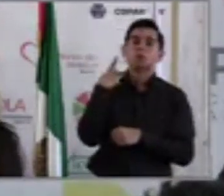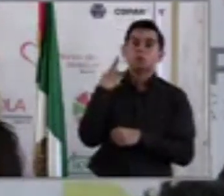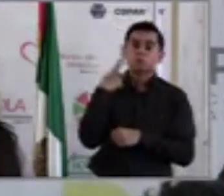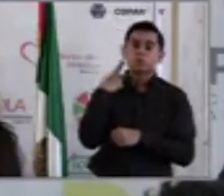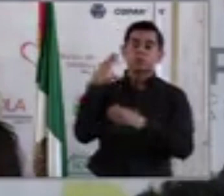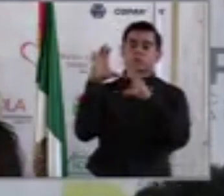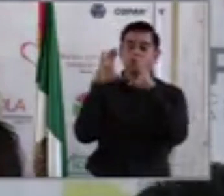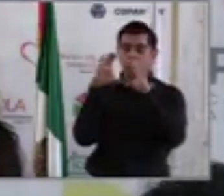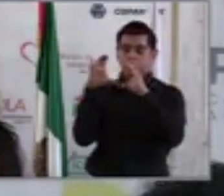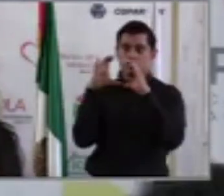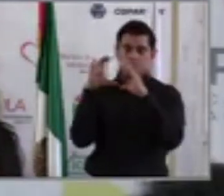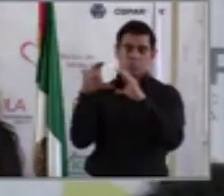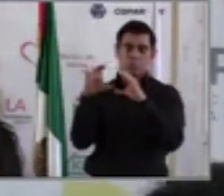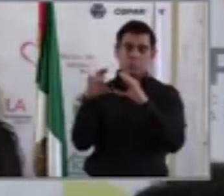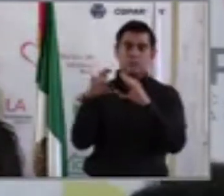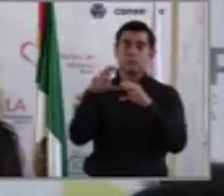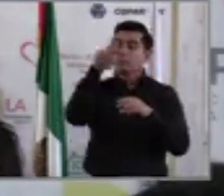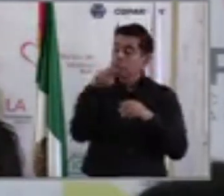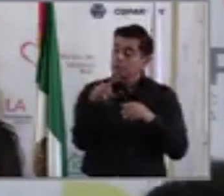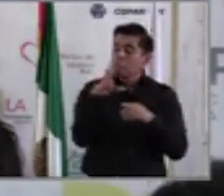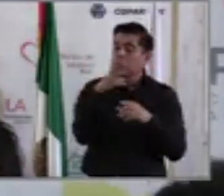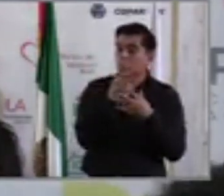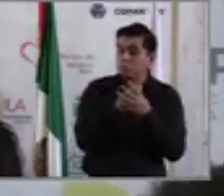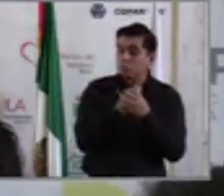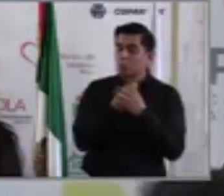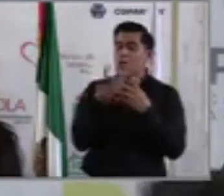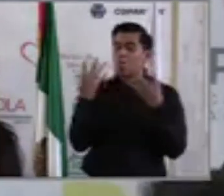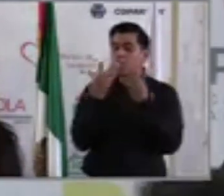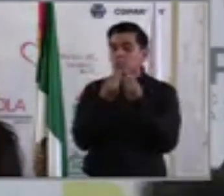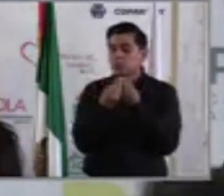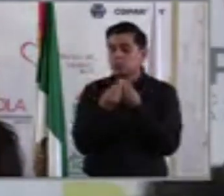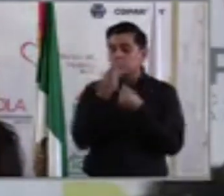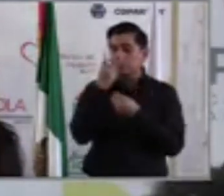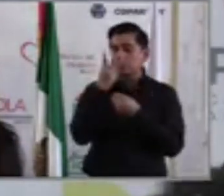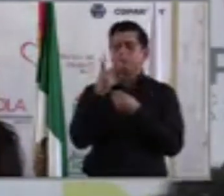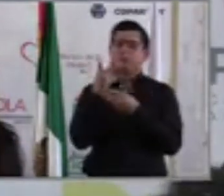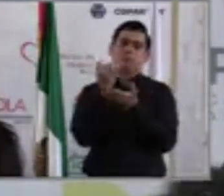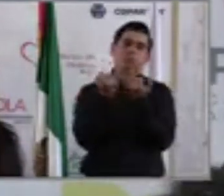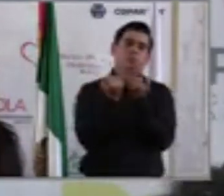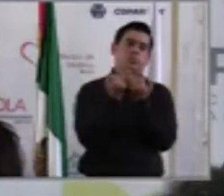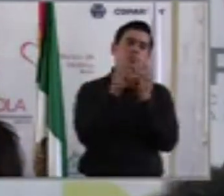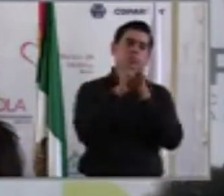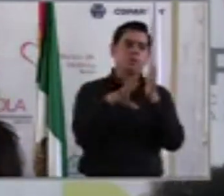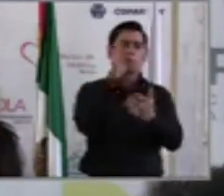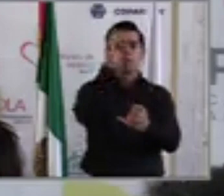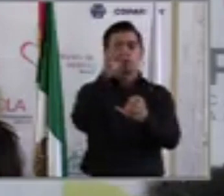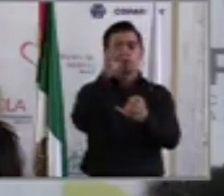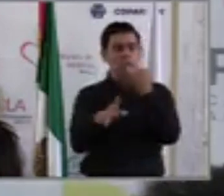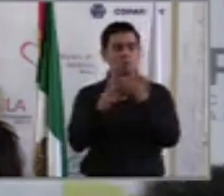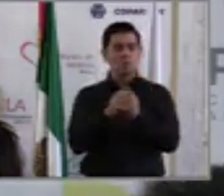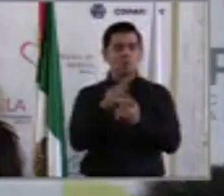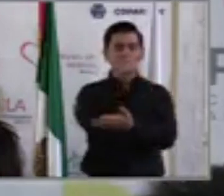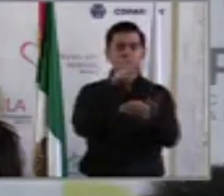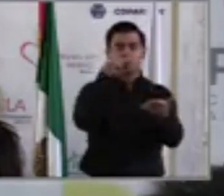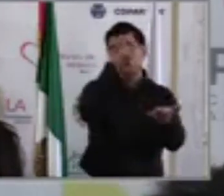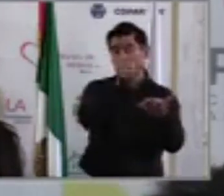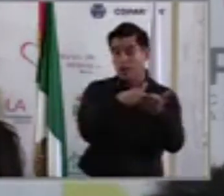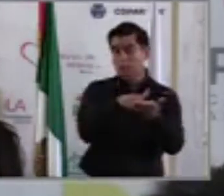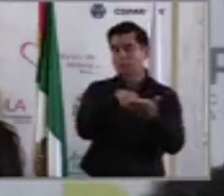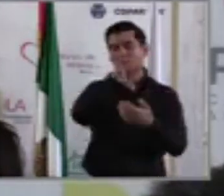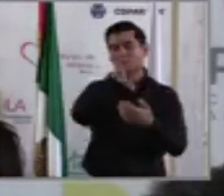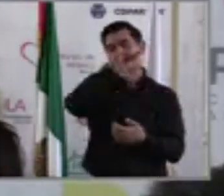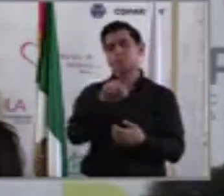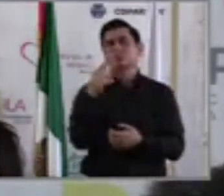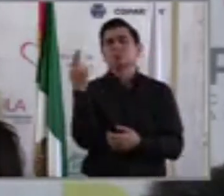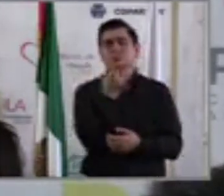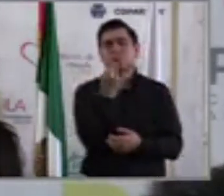cuidados integral. Pero no está solucionado solamente con los espacios. Tenemos